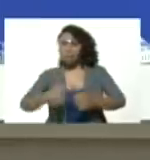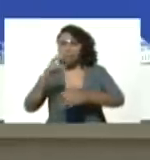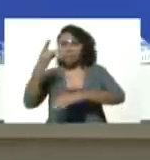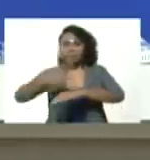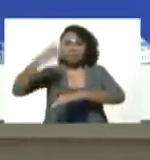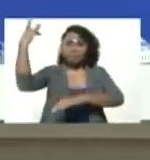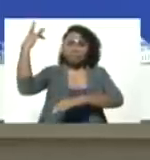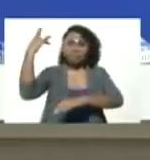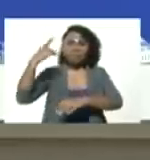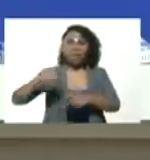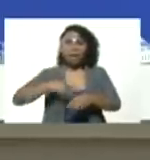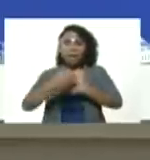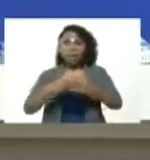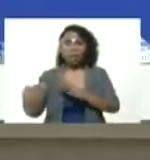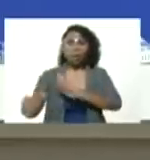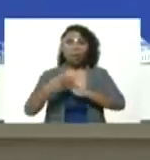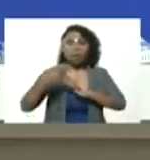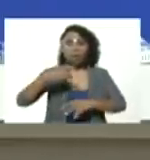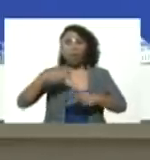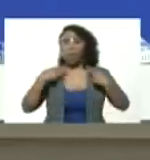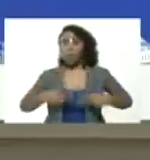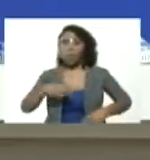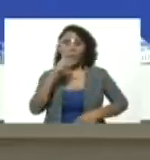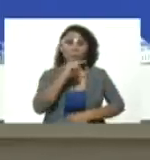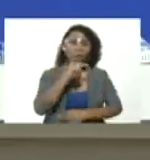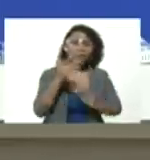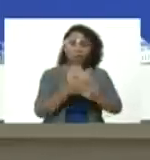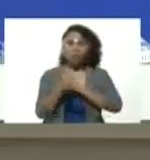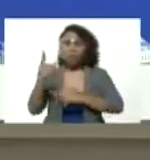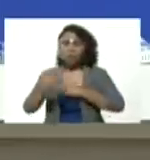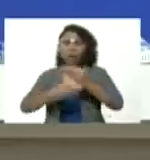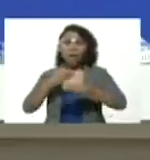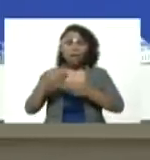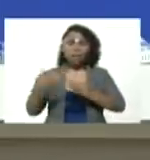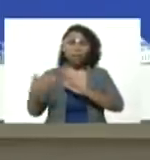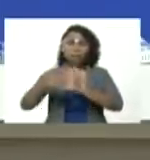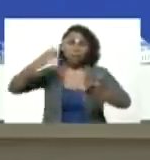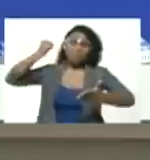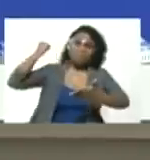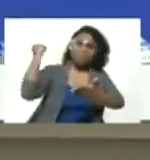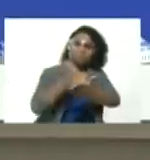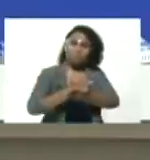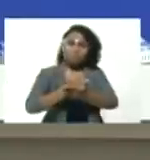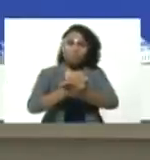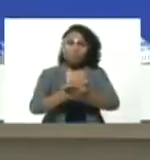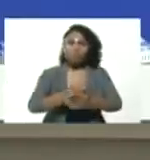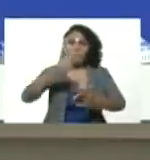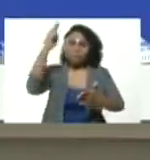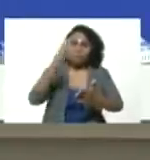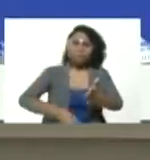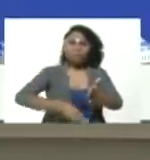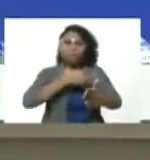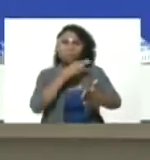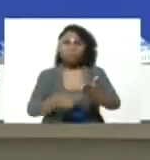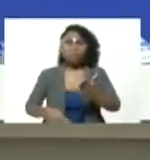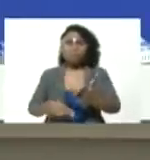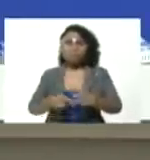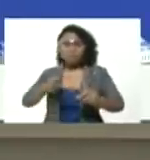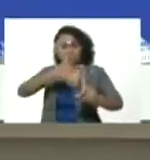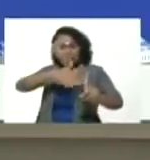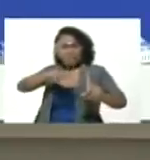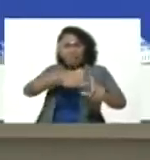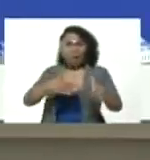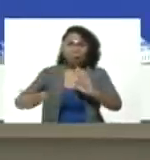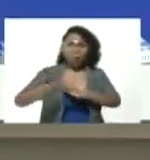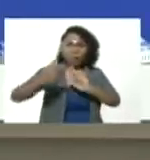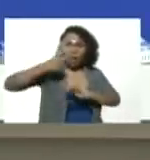causado, actos inhumanos que constituyen asesinato, exterminio, persecución contra